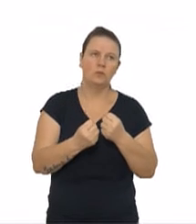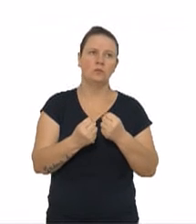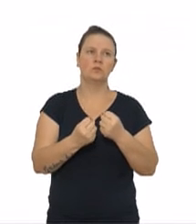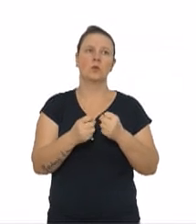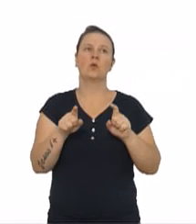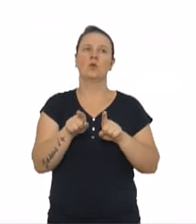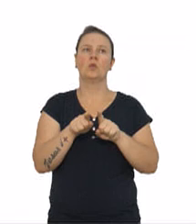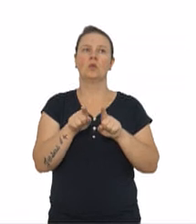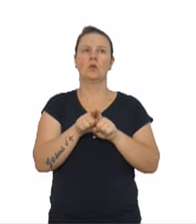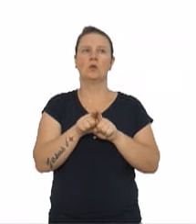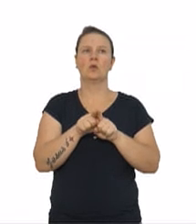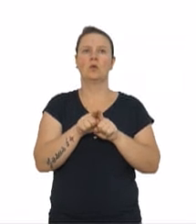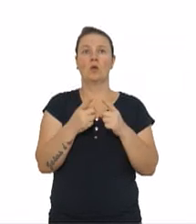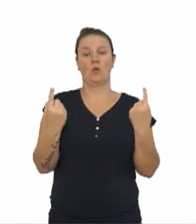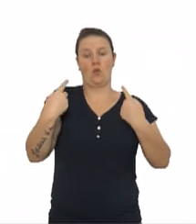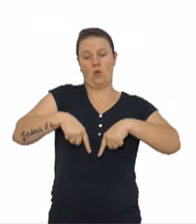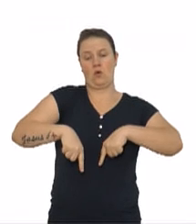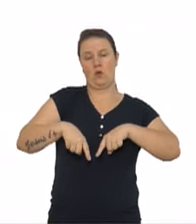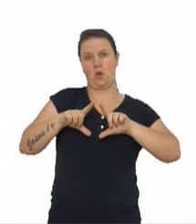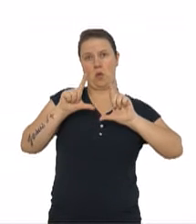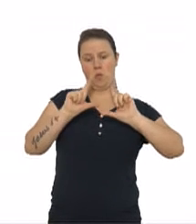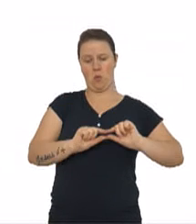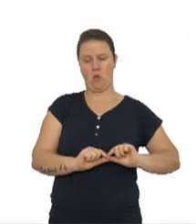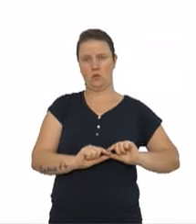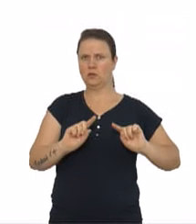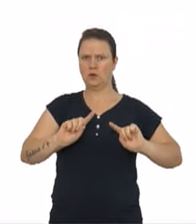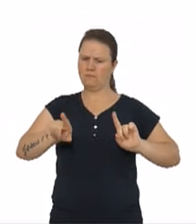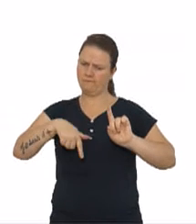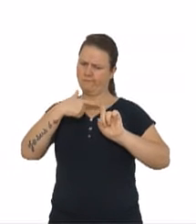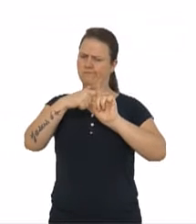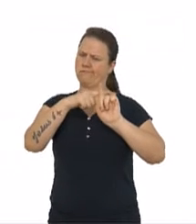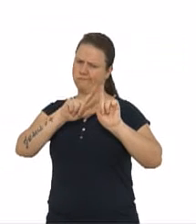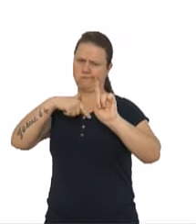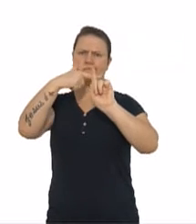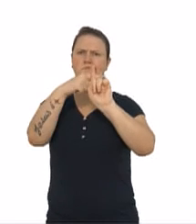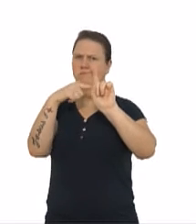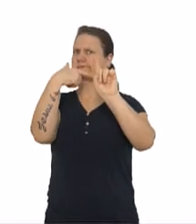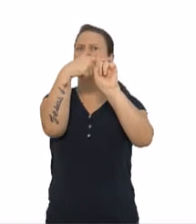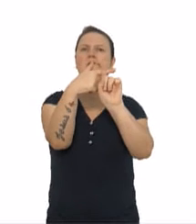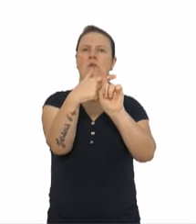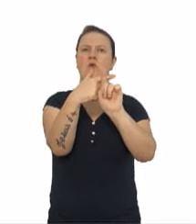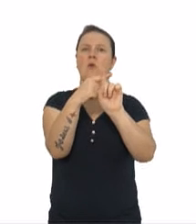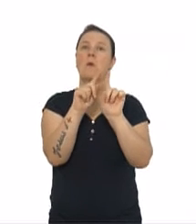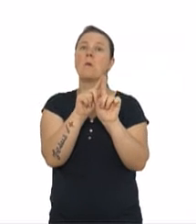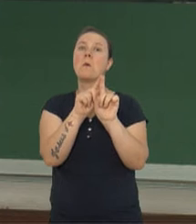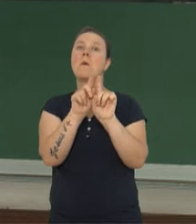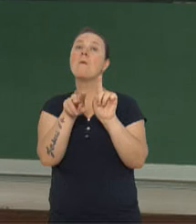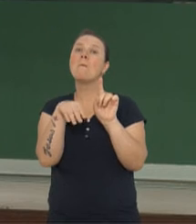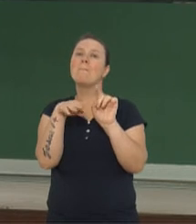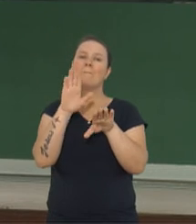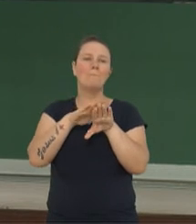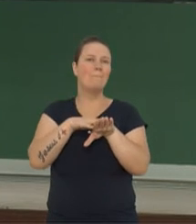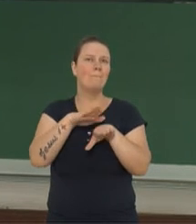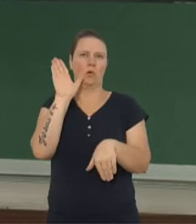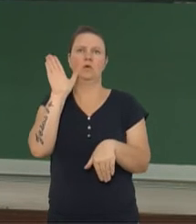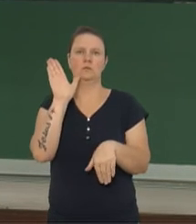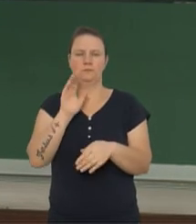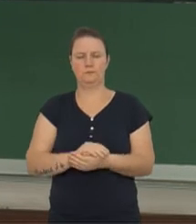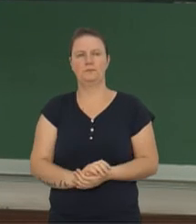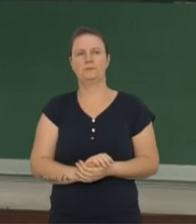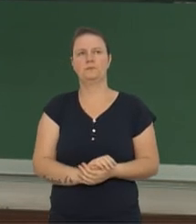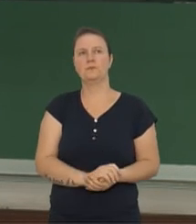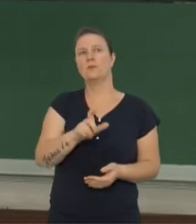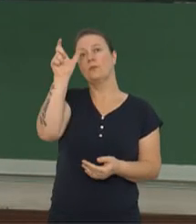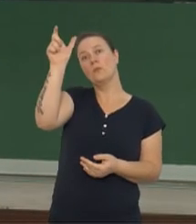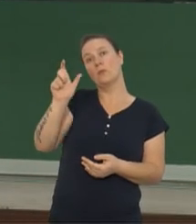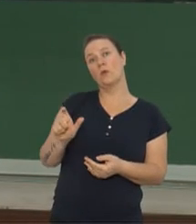Contrario de menos. El estudiante quiere estudiar más, mucho más. Más en classroom. Acentuado, ¿de acuerdo? Y